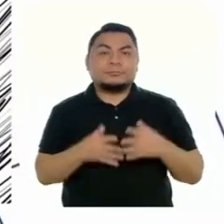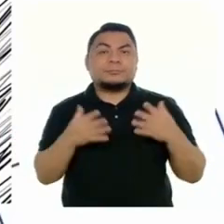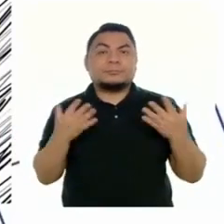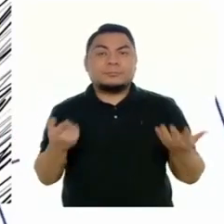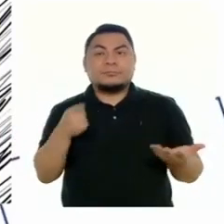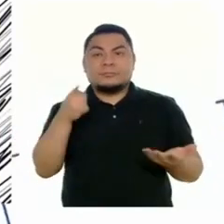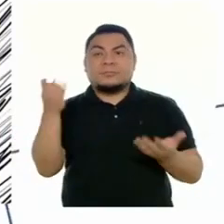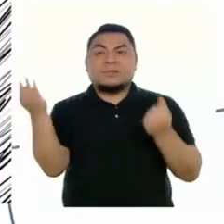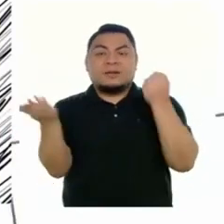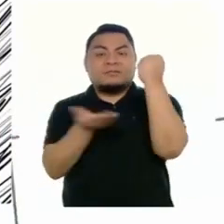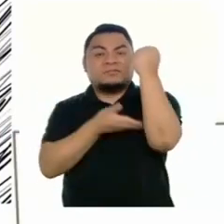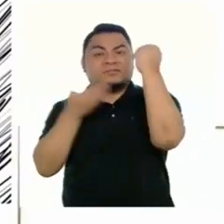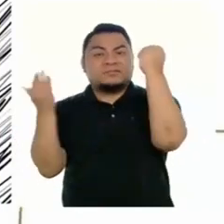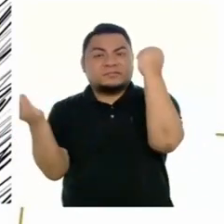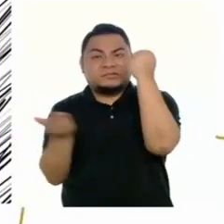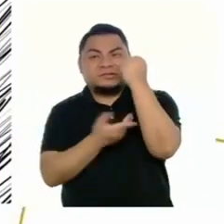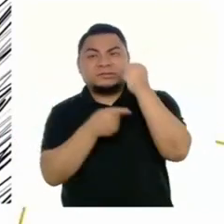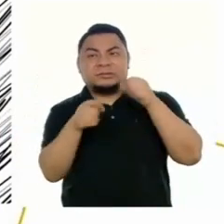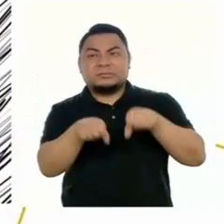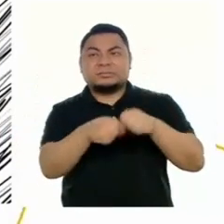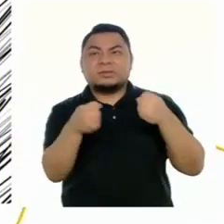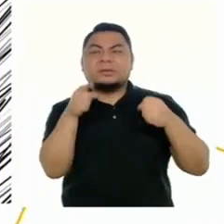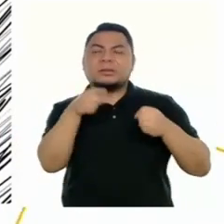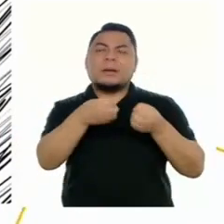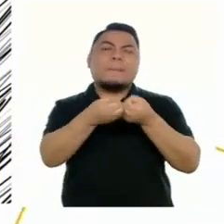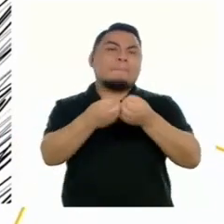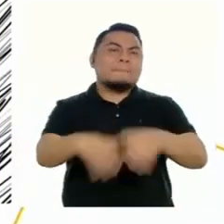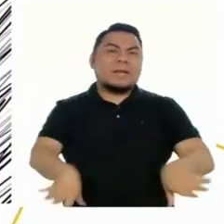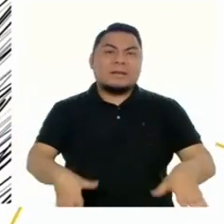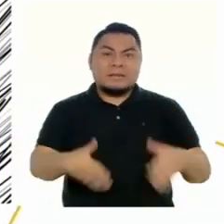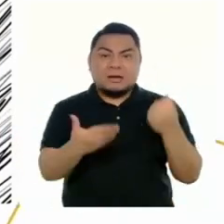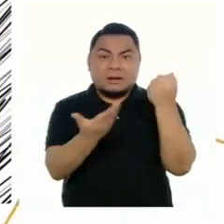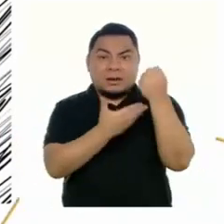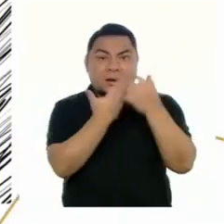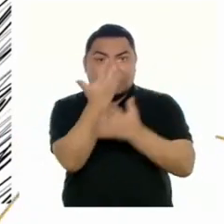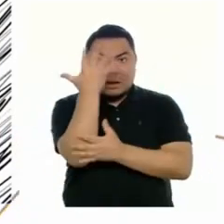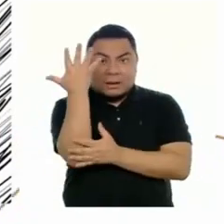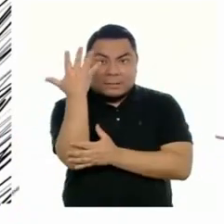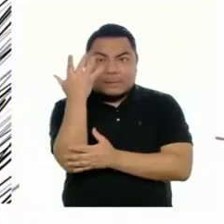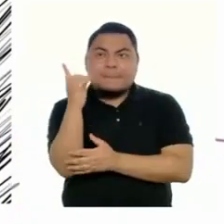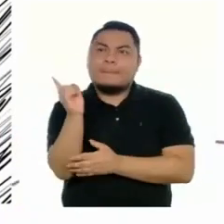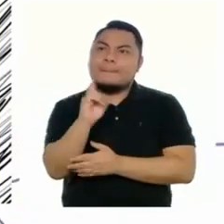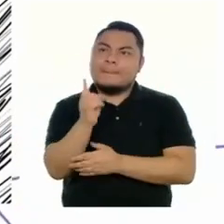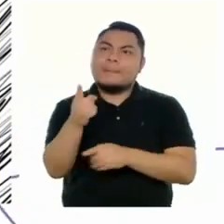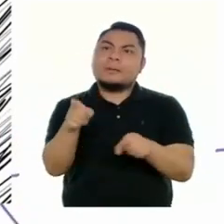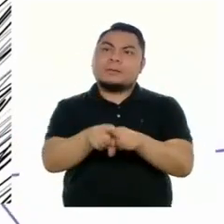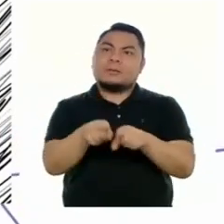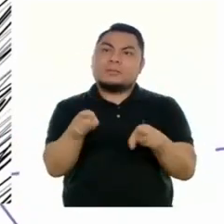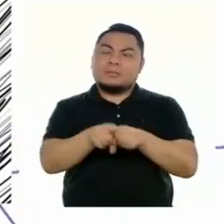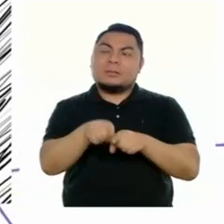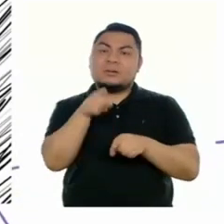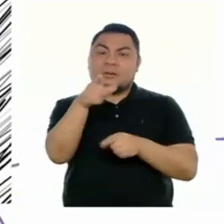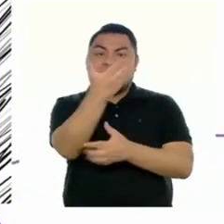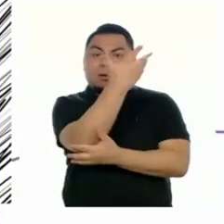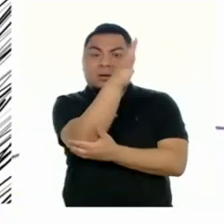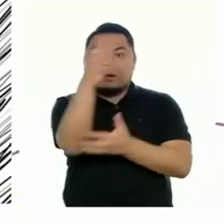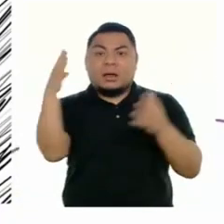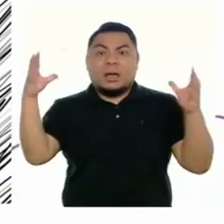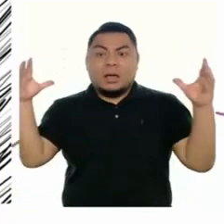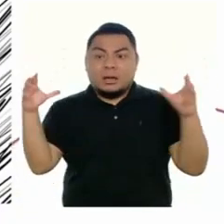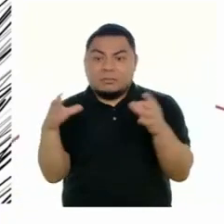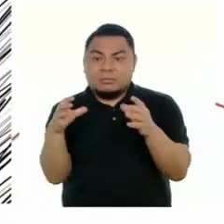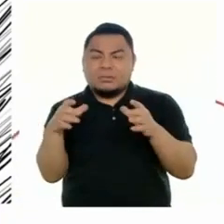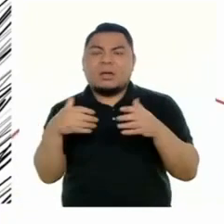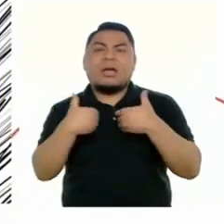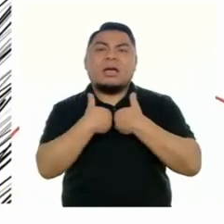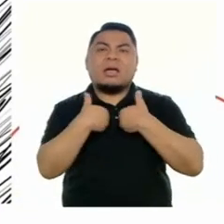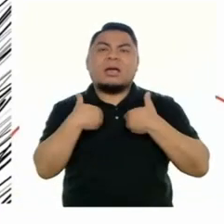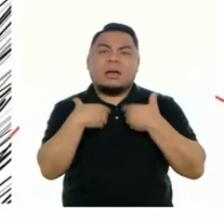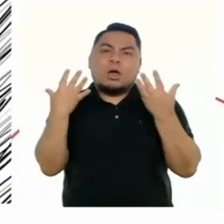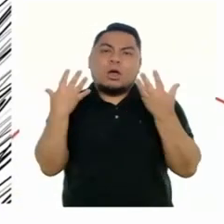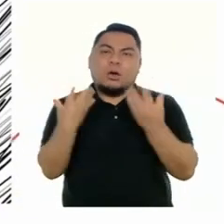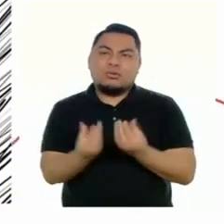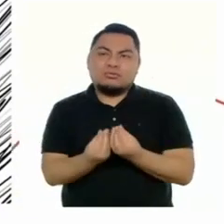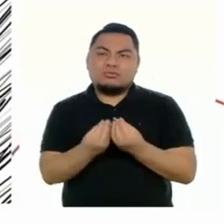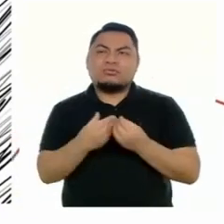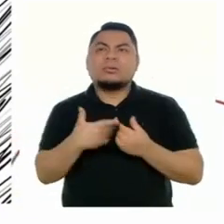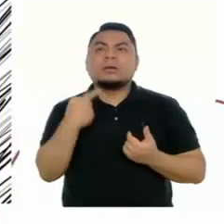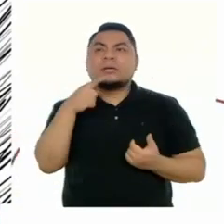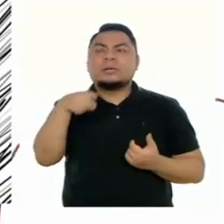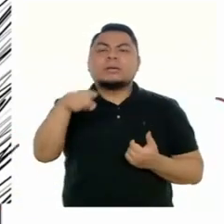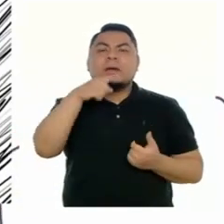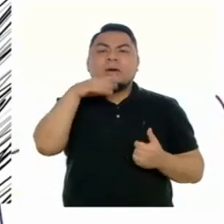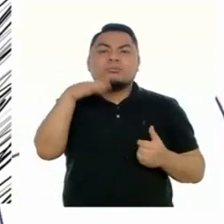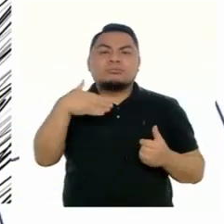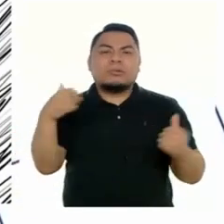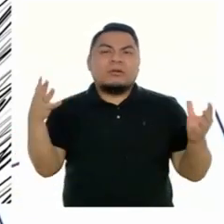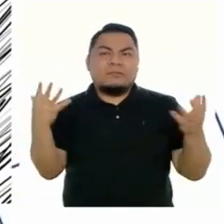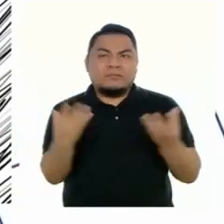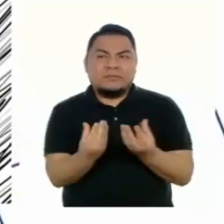Con la deforestación perdemos mucho más que árboles, pues a menos bosques, menos flora y fauna. A